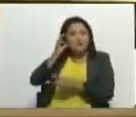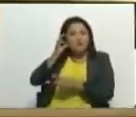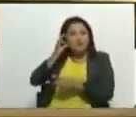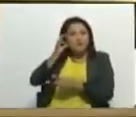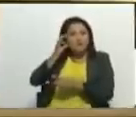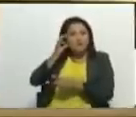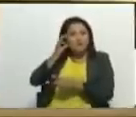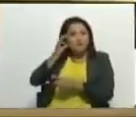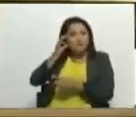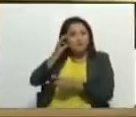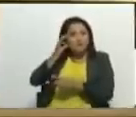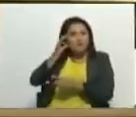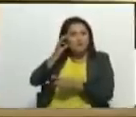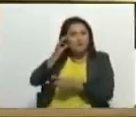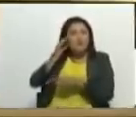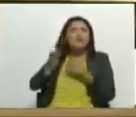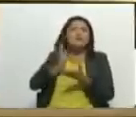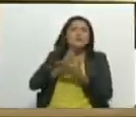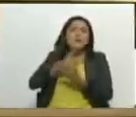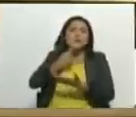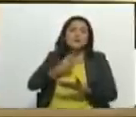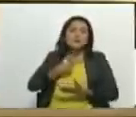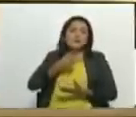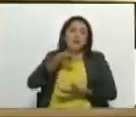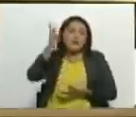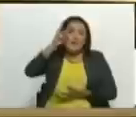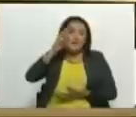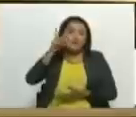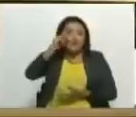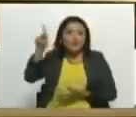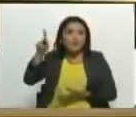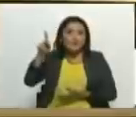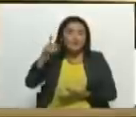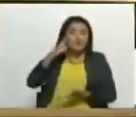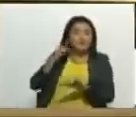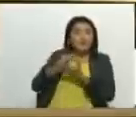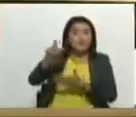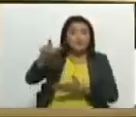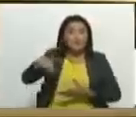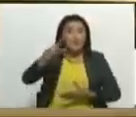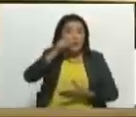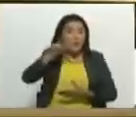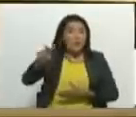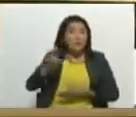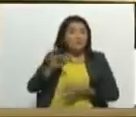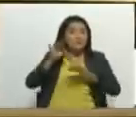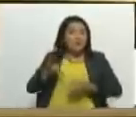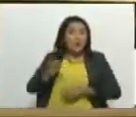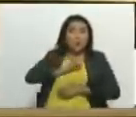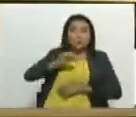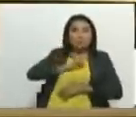como decía mi maestro de psiquiatría Sigmund Freud, registren, no se nos aguanta una raspadita.